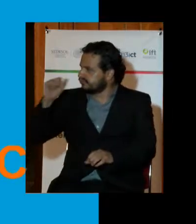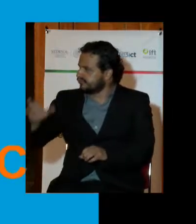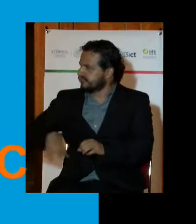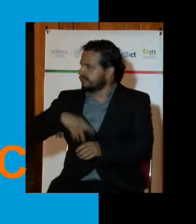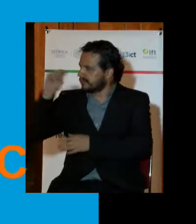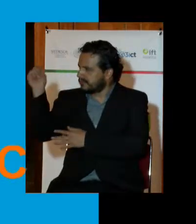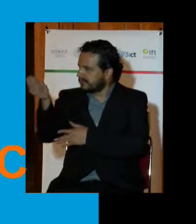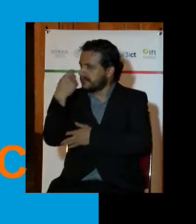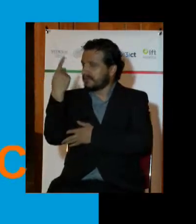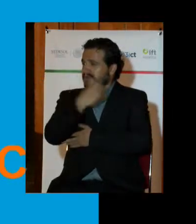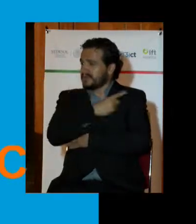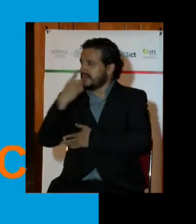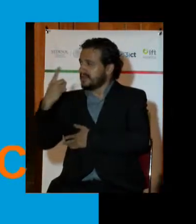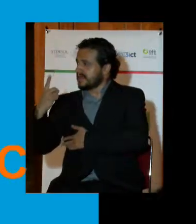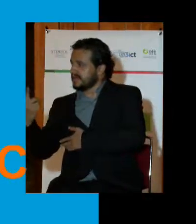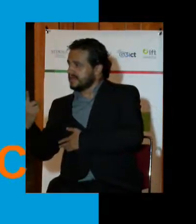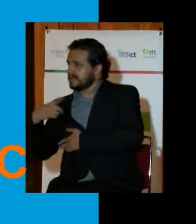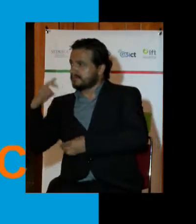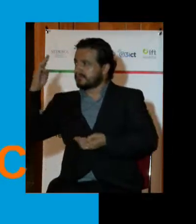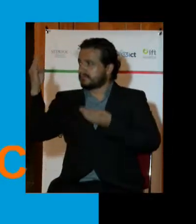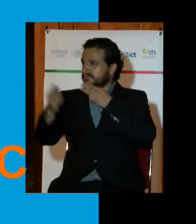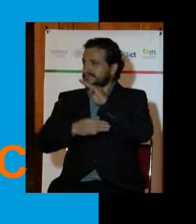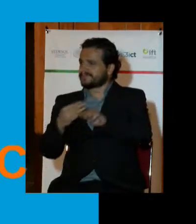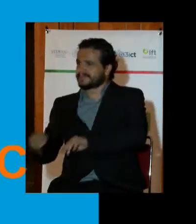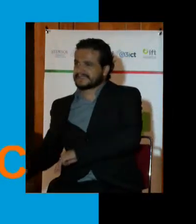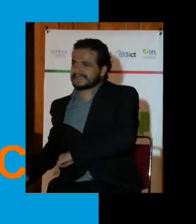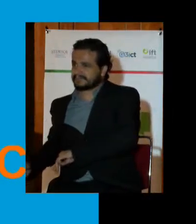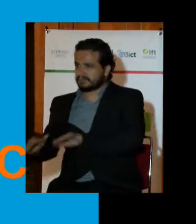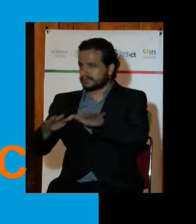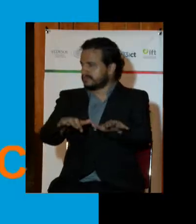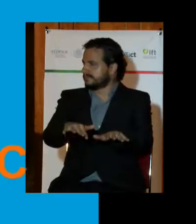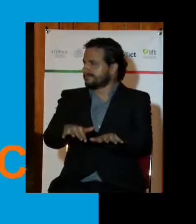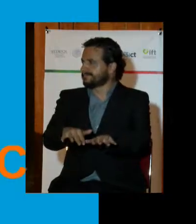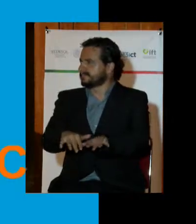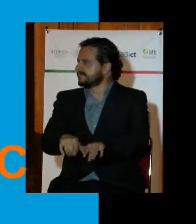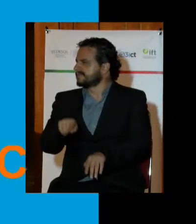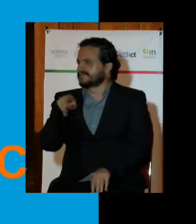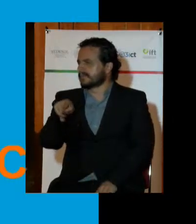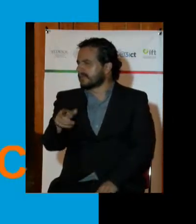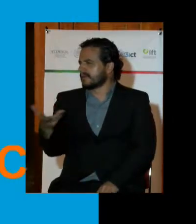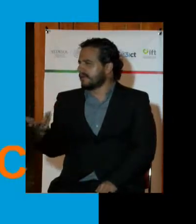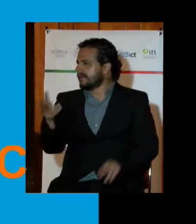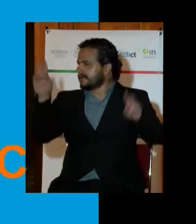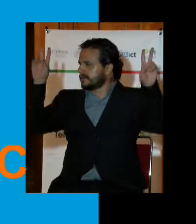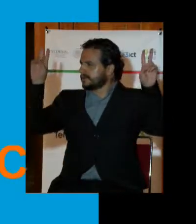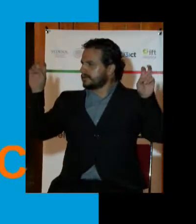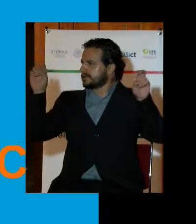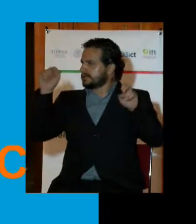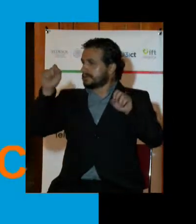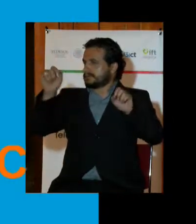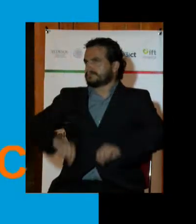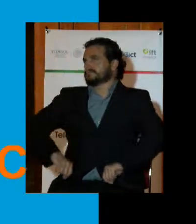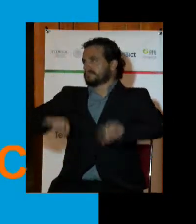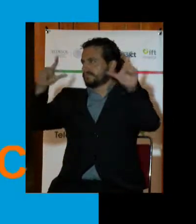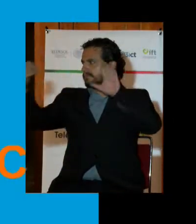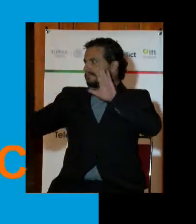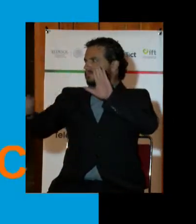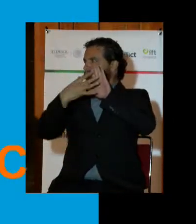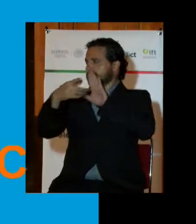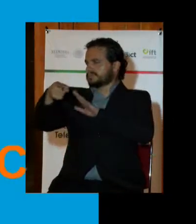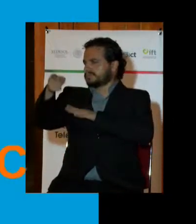mundo. Y el título ahí tiene unos signos de interrogación, porque la verdad